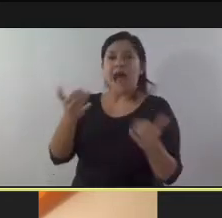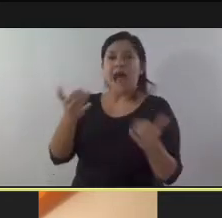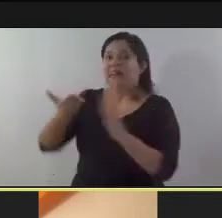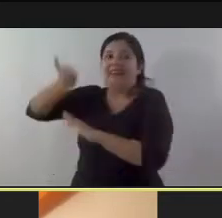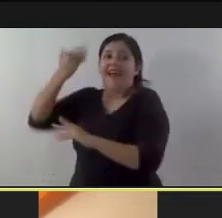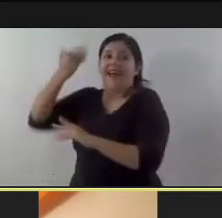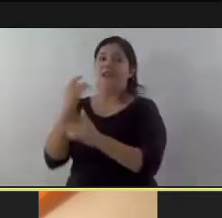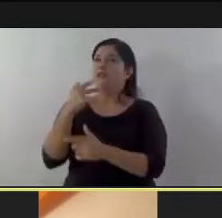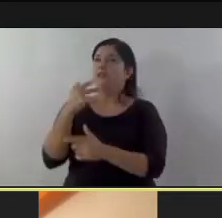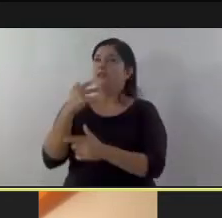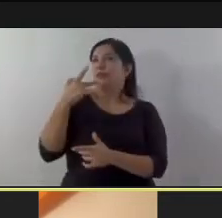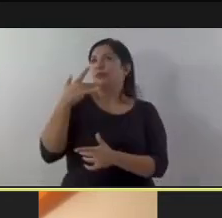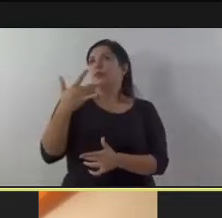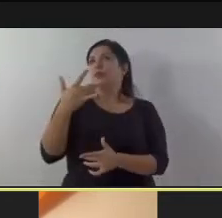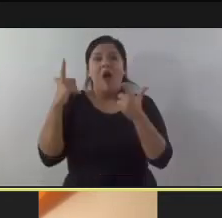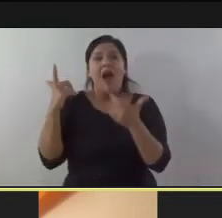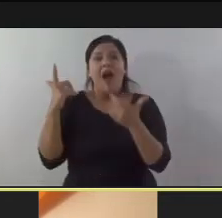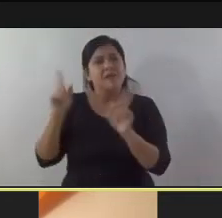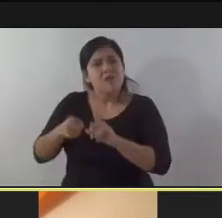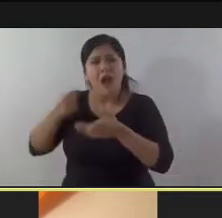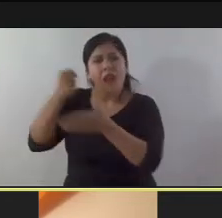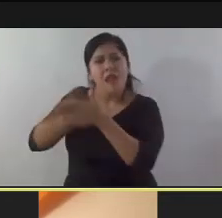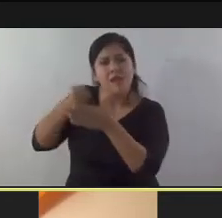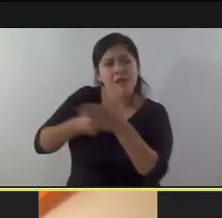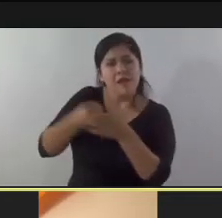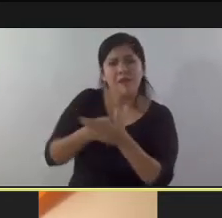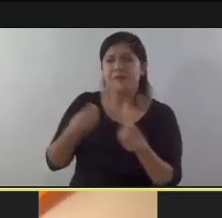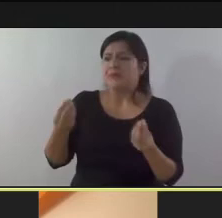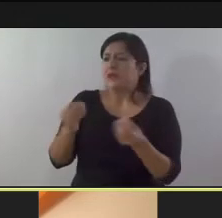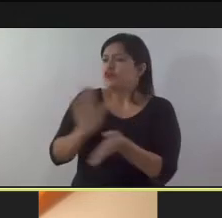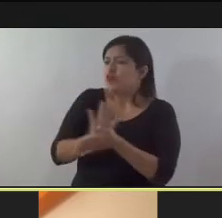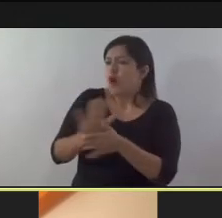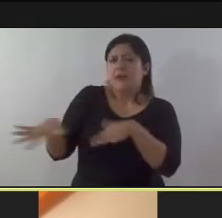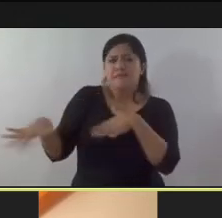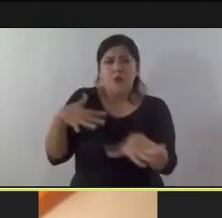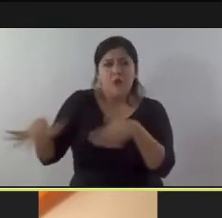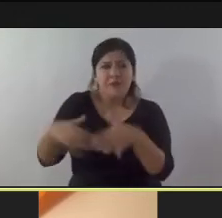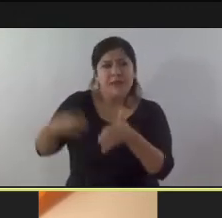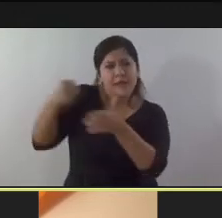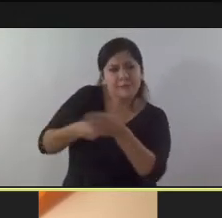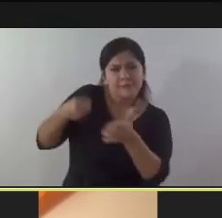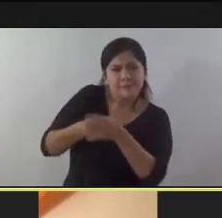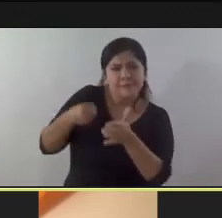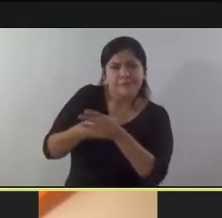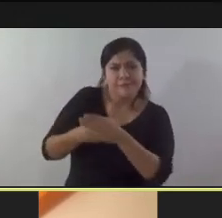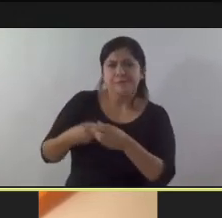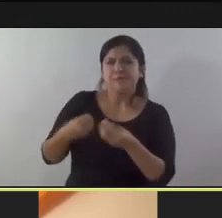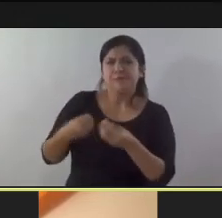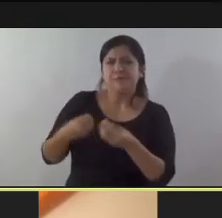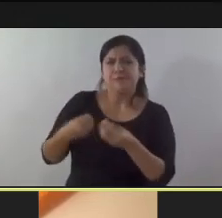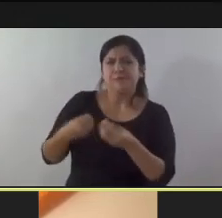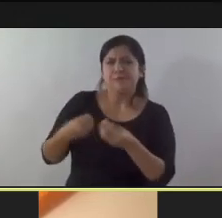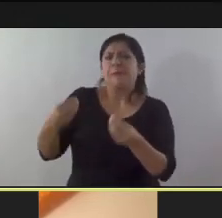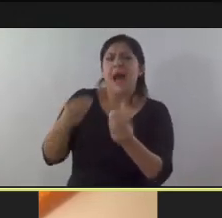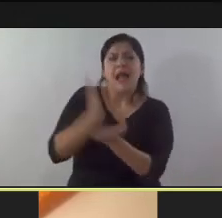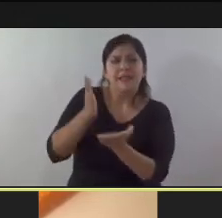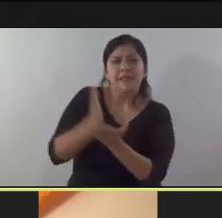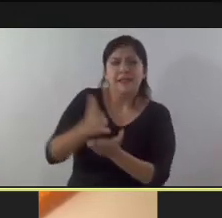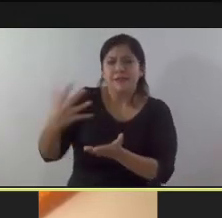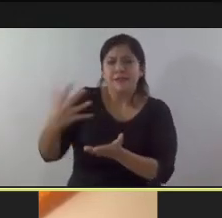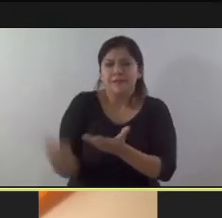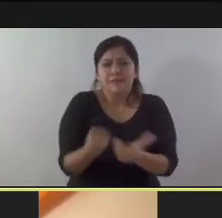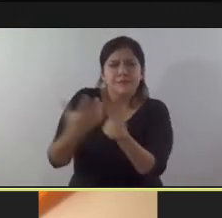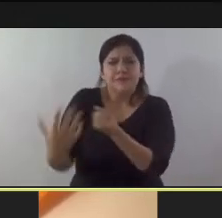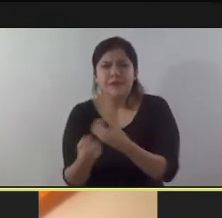presentes. Entonces le quería preguntar a los dos, ¿qué experiencias tienen respecto al activismo? ¿Qué posibilidades y qué dificultades ven en estos tiempos? Donde, por